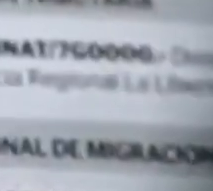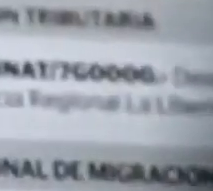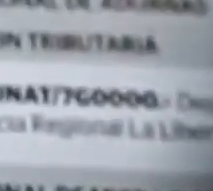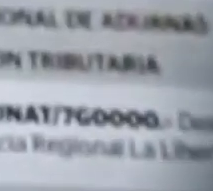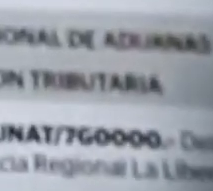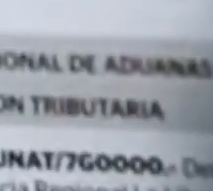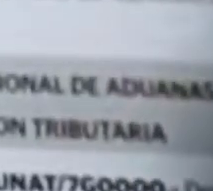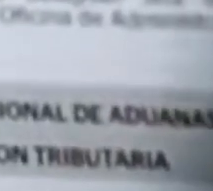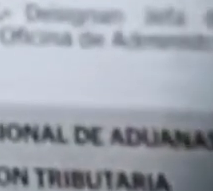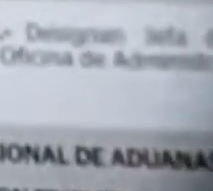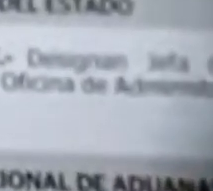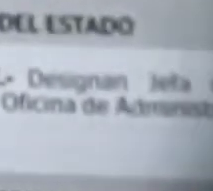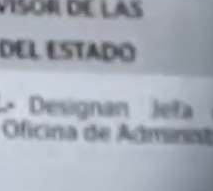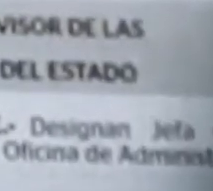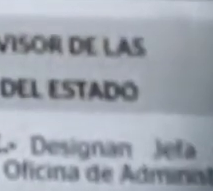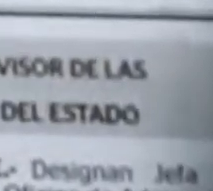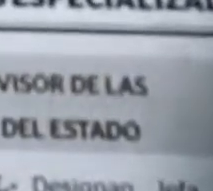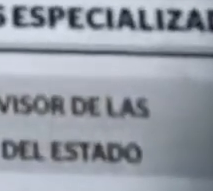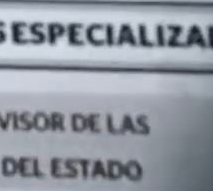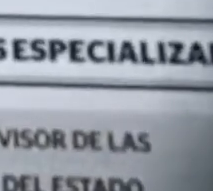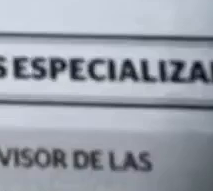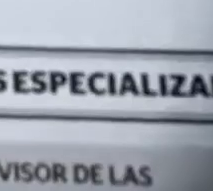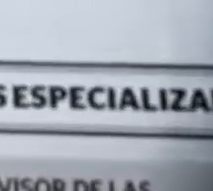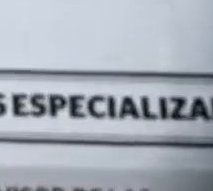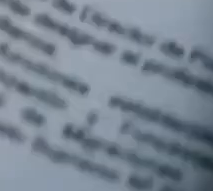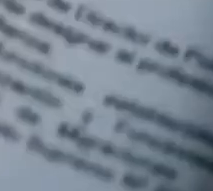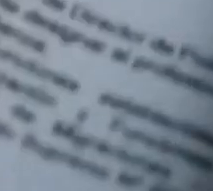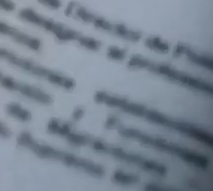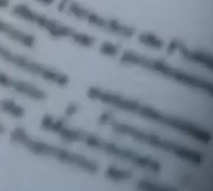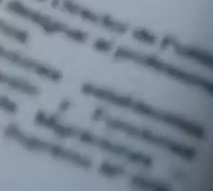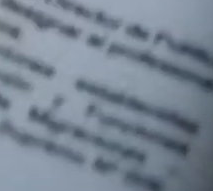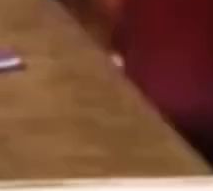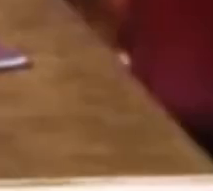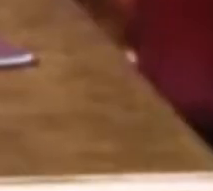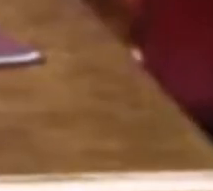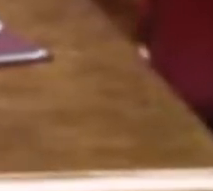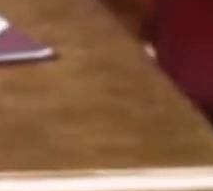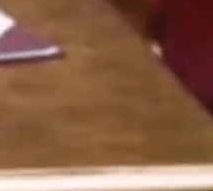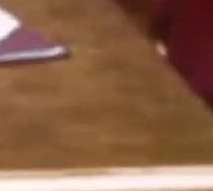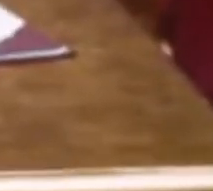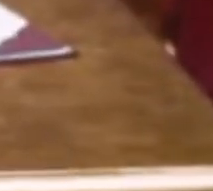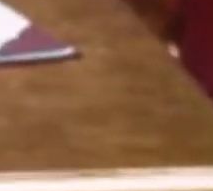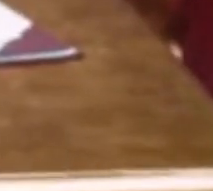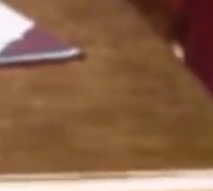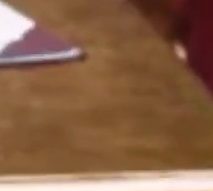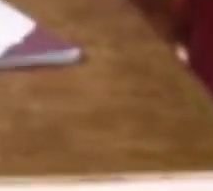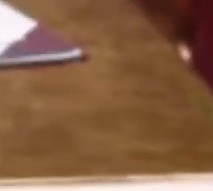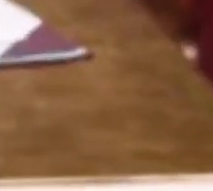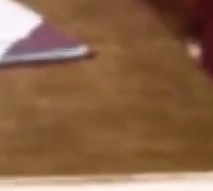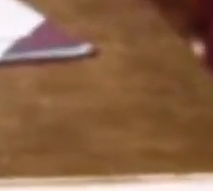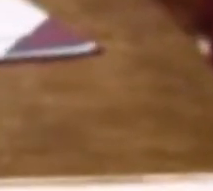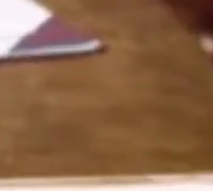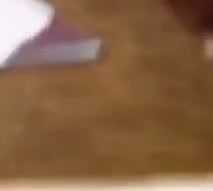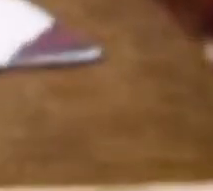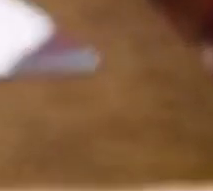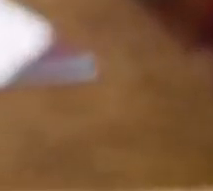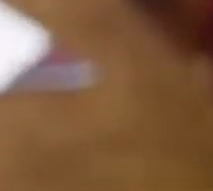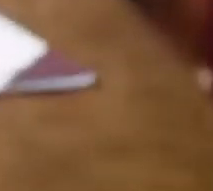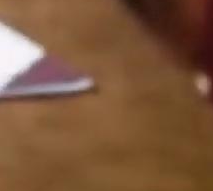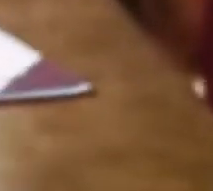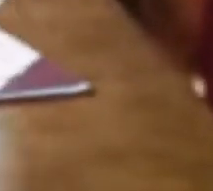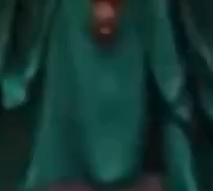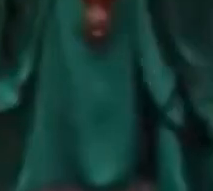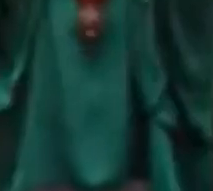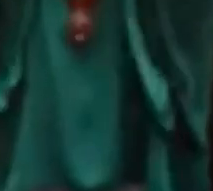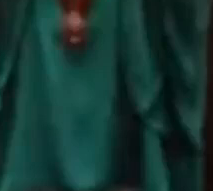contribuirá también a disminuir la cantidad de leyes observadas y a un trabajo conjunto mucho más efectivo en beneficio de